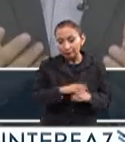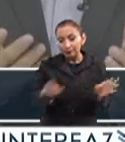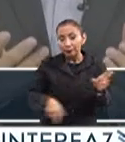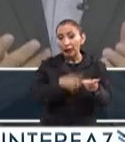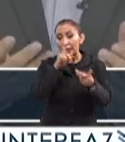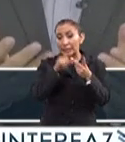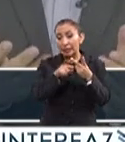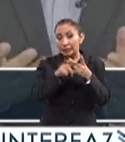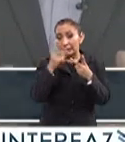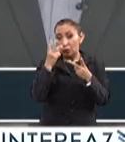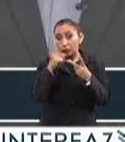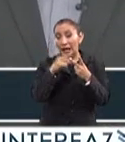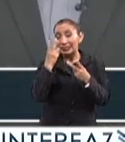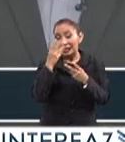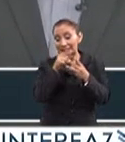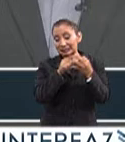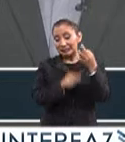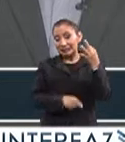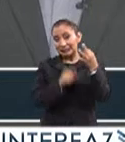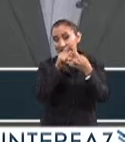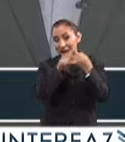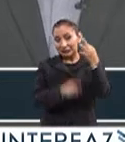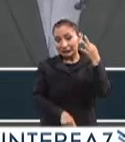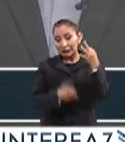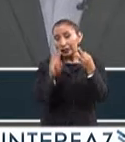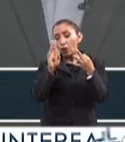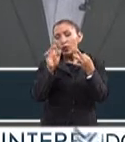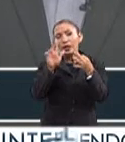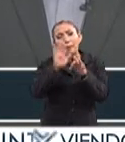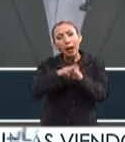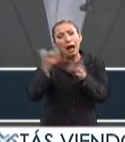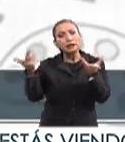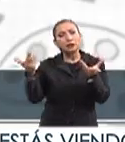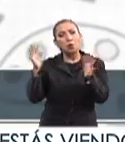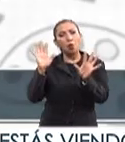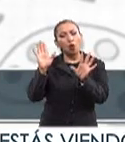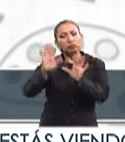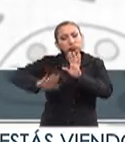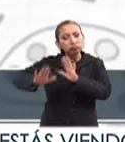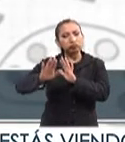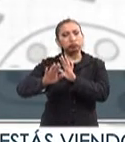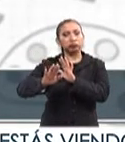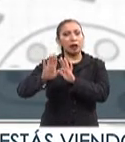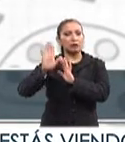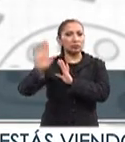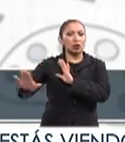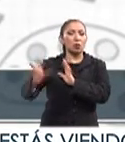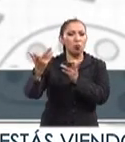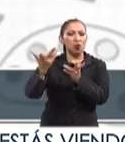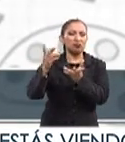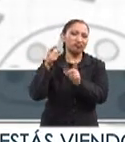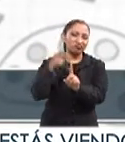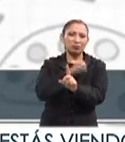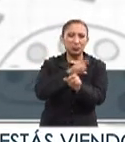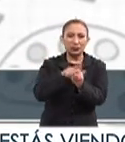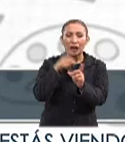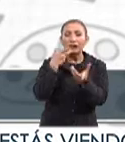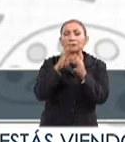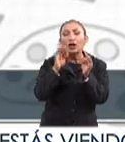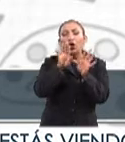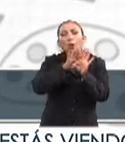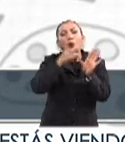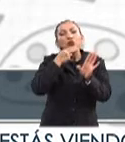Las siguientes 3 unidades son unidades ya más operativas, instrumentales, y explicamos